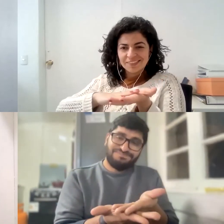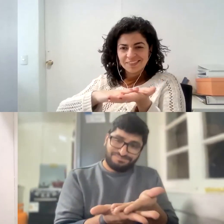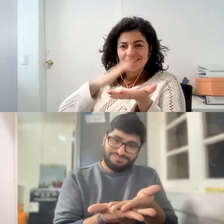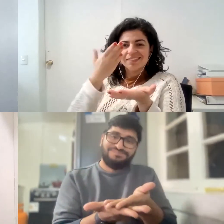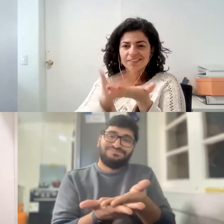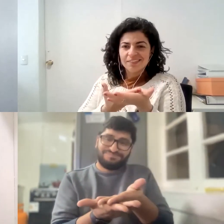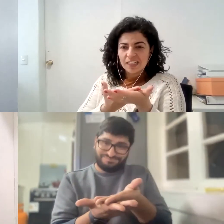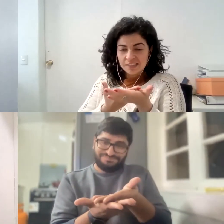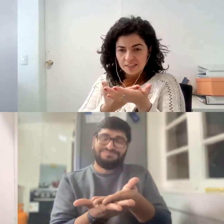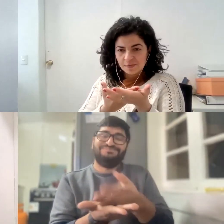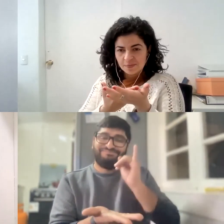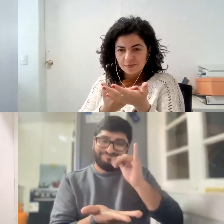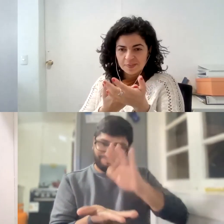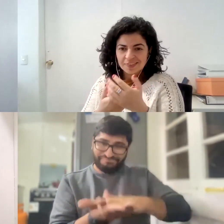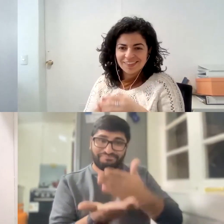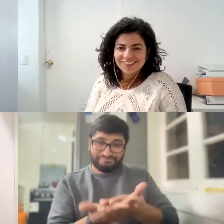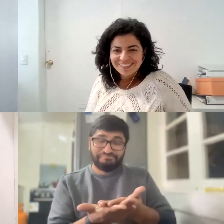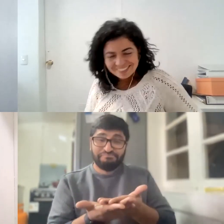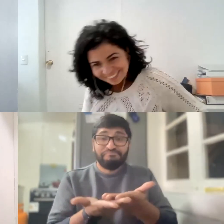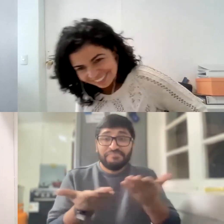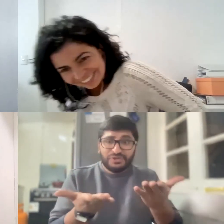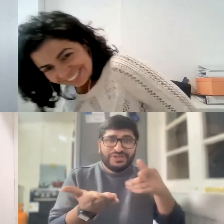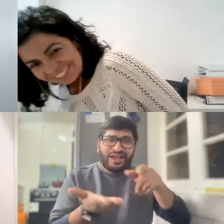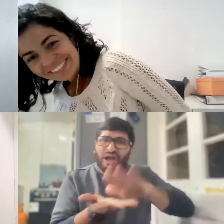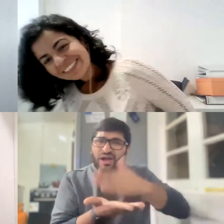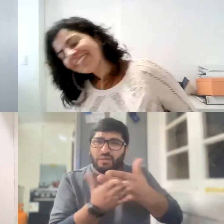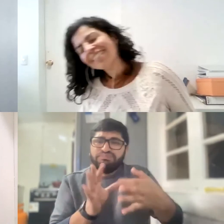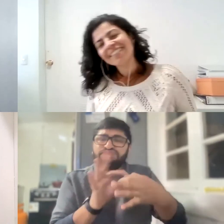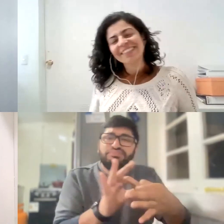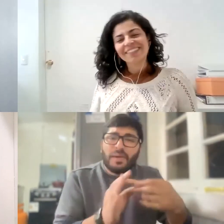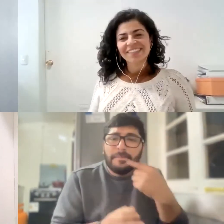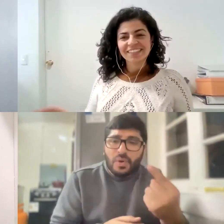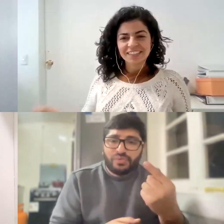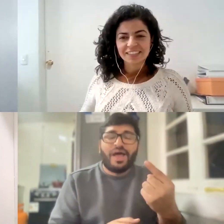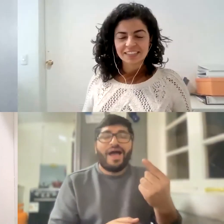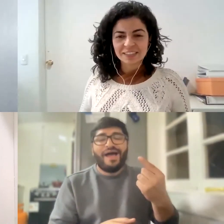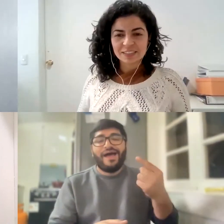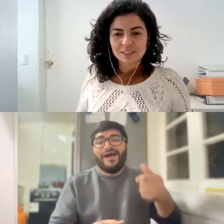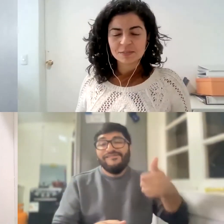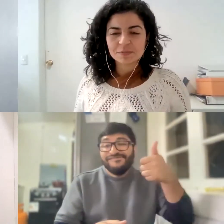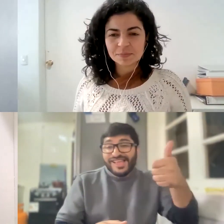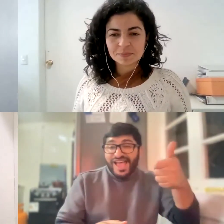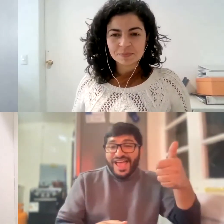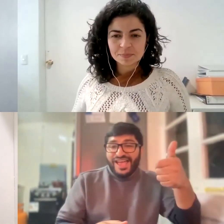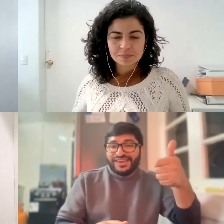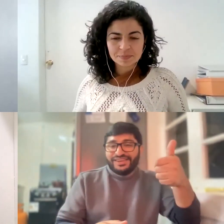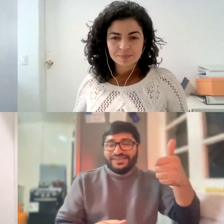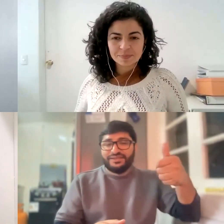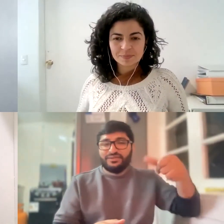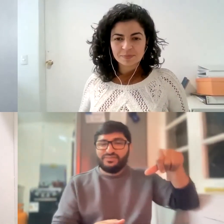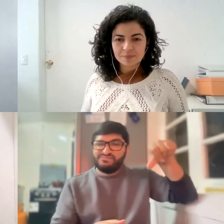eso, y la palma Sí. abajo. Entonces ahí, hola, ¿cómo estás? ¿Ya? Hola, ¿cómo estás? ¿Por